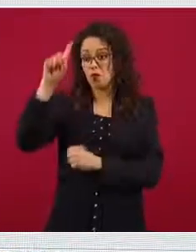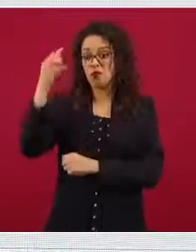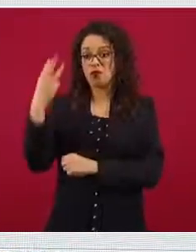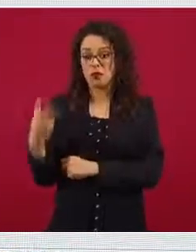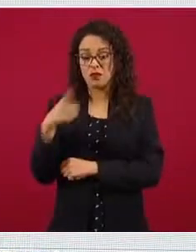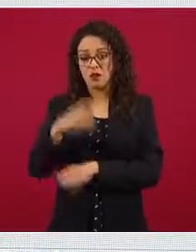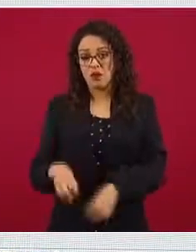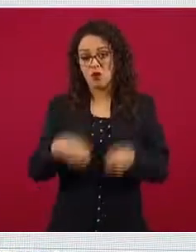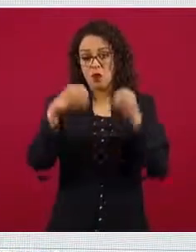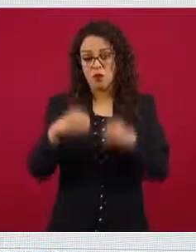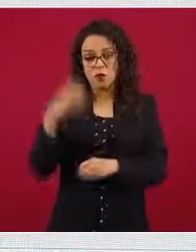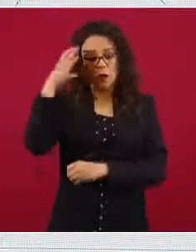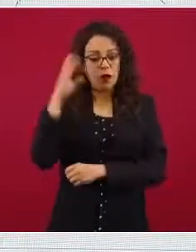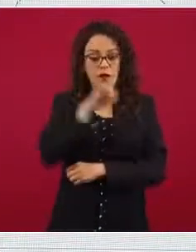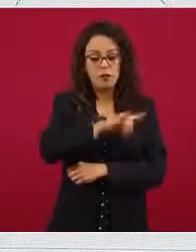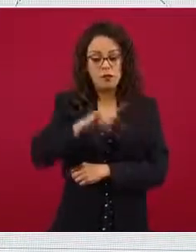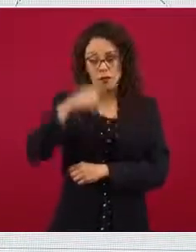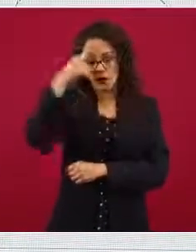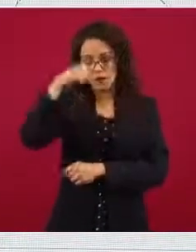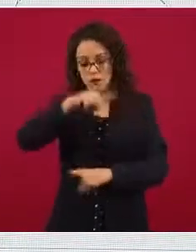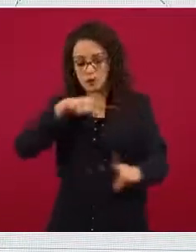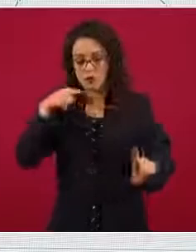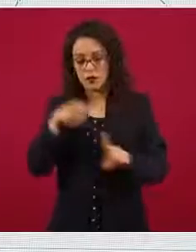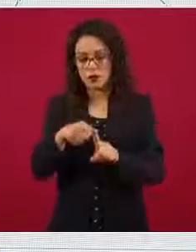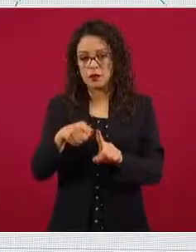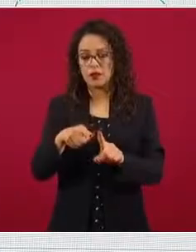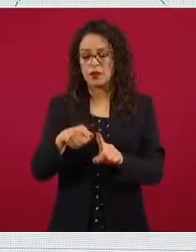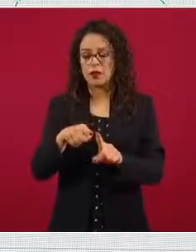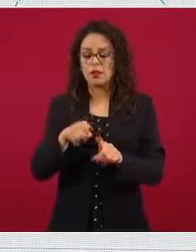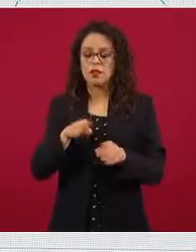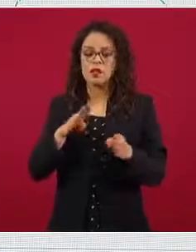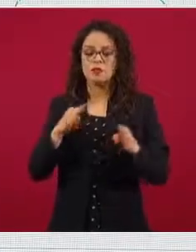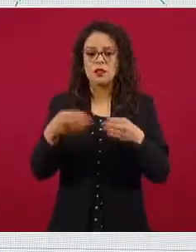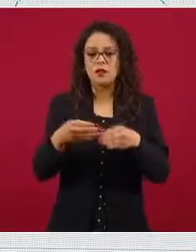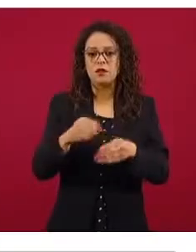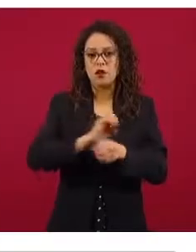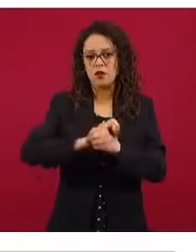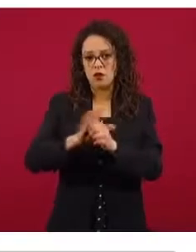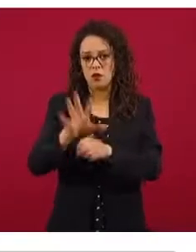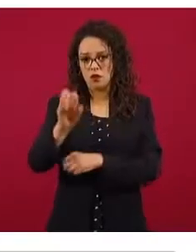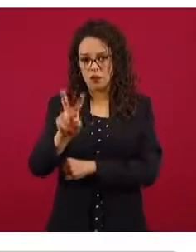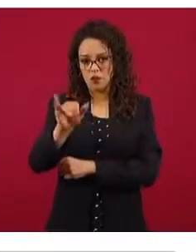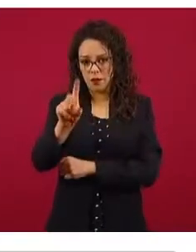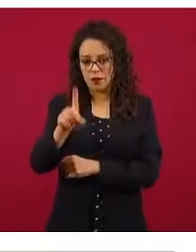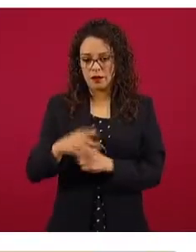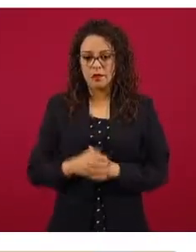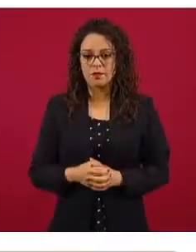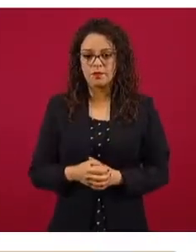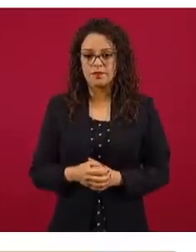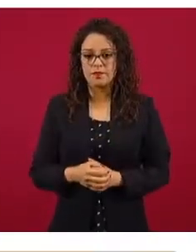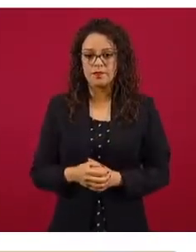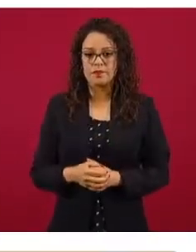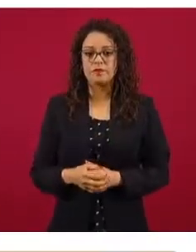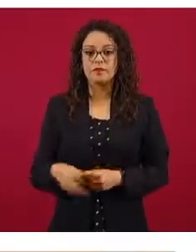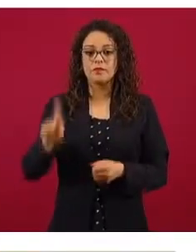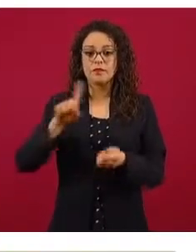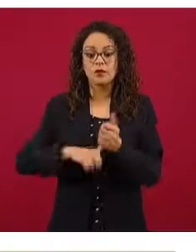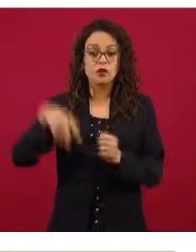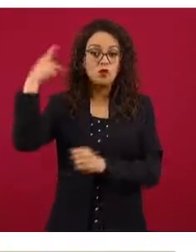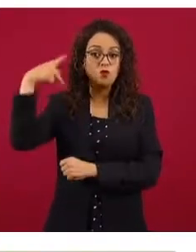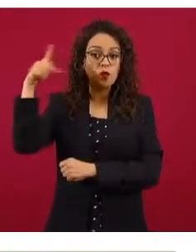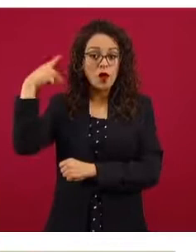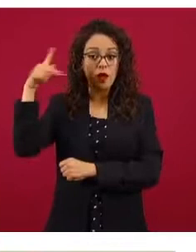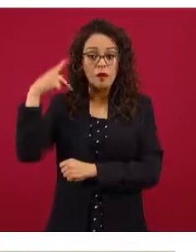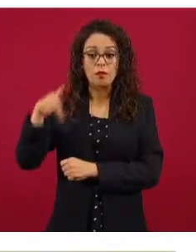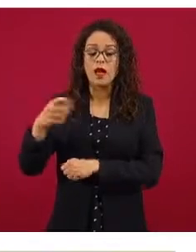camas destinadas a COVID. La siguiente. El estado de Puebla en general había tenido una tendencia muy positiva de reducción desde